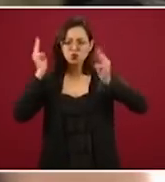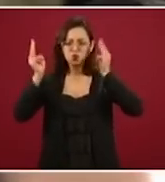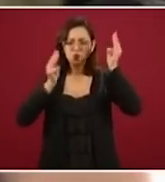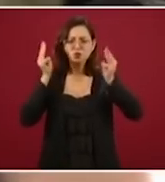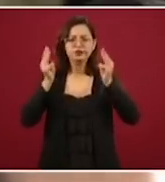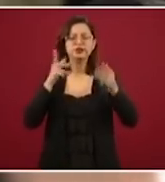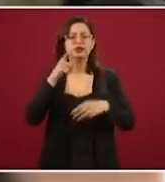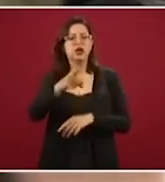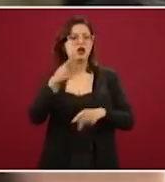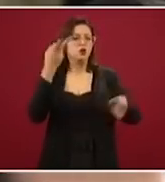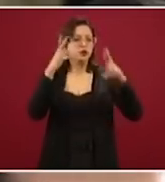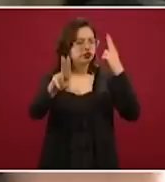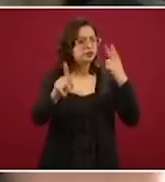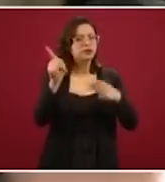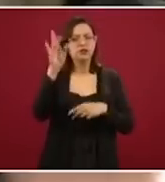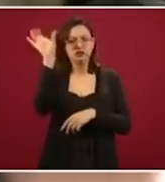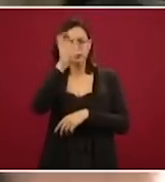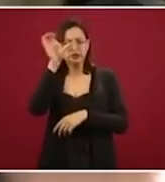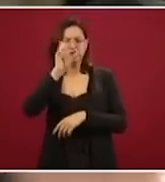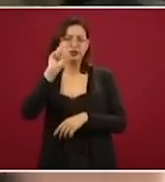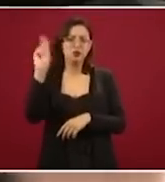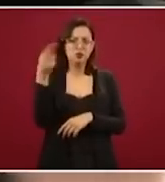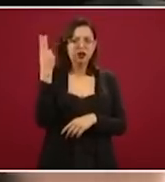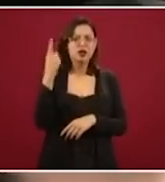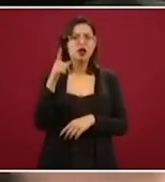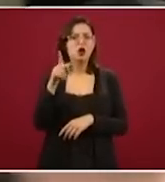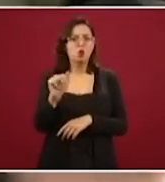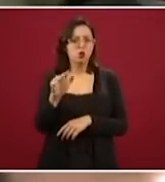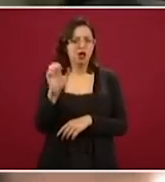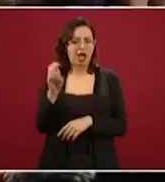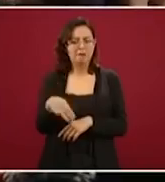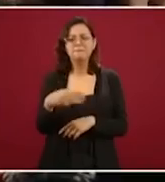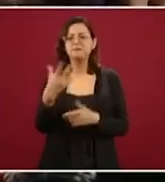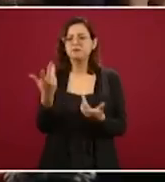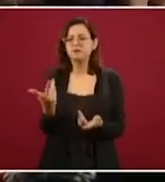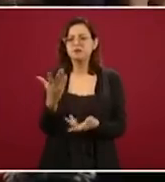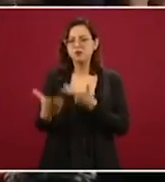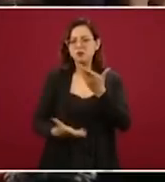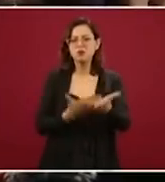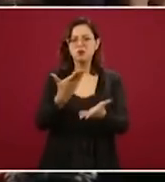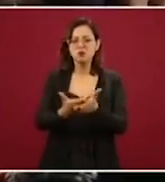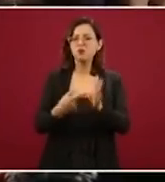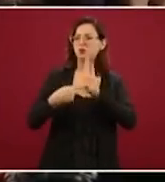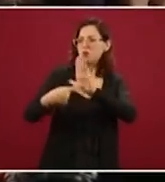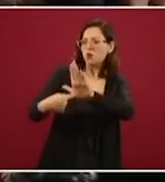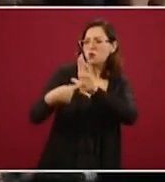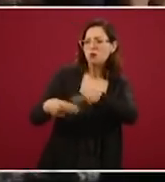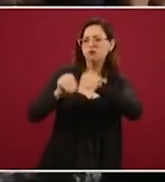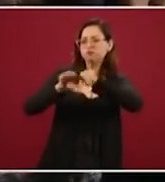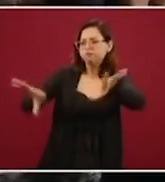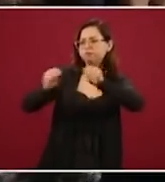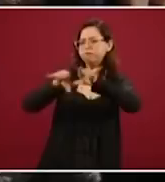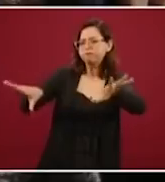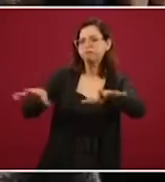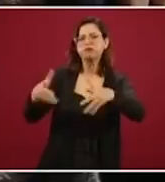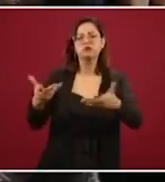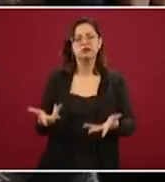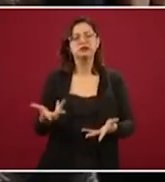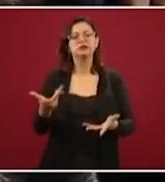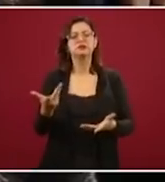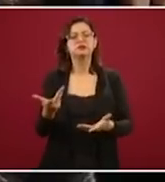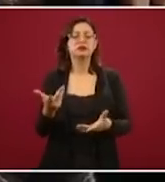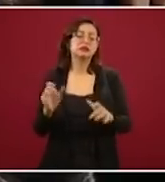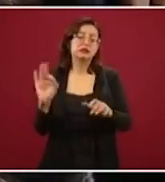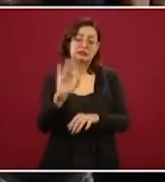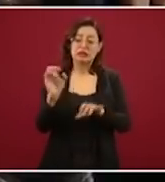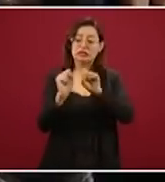del Universum, el Museo de las Ciencias de la UNAM, por poner solo un ejemplo, donde pudieran estarse tratando estos temas hasta con salas